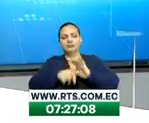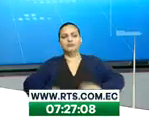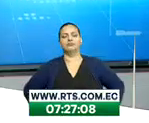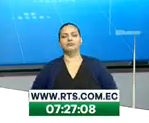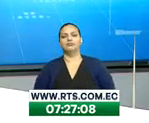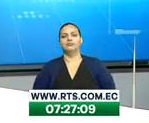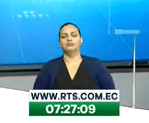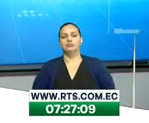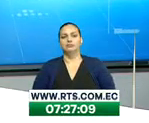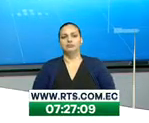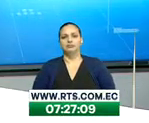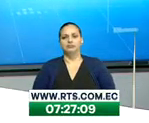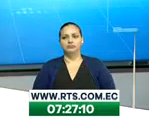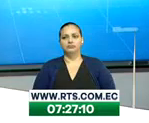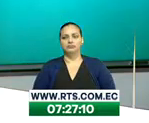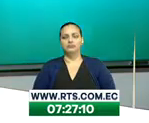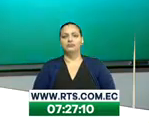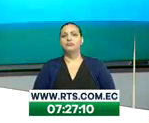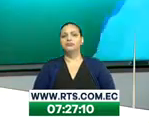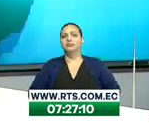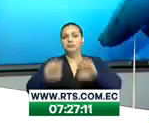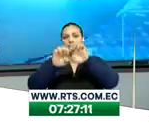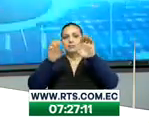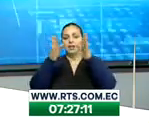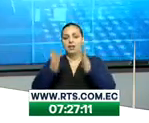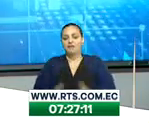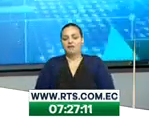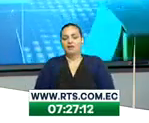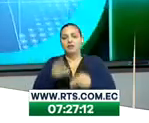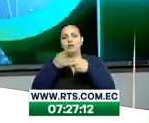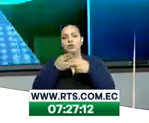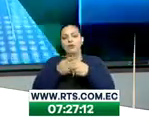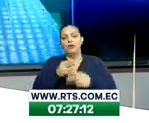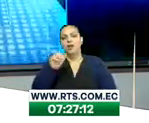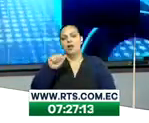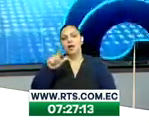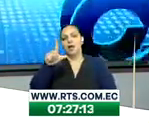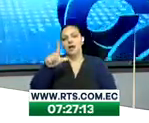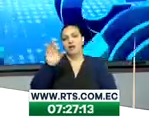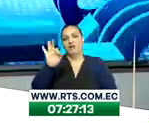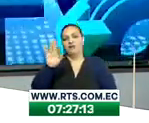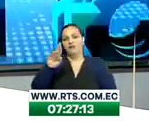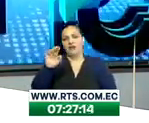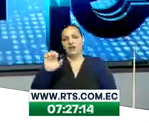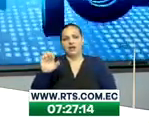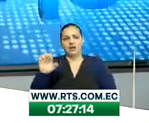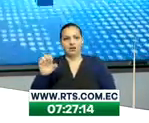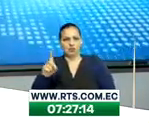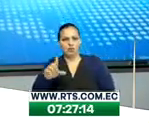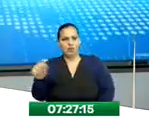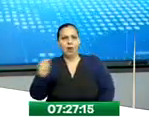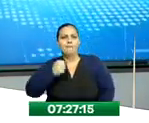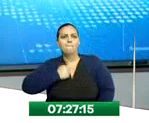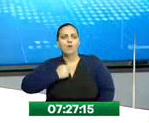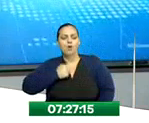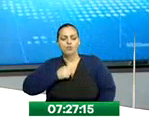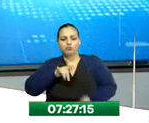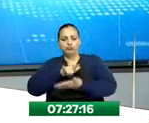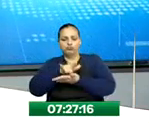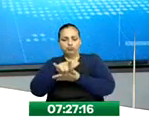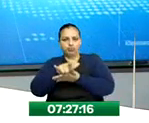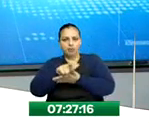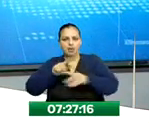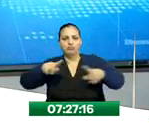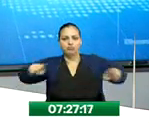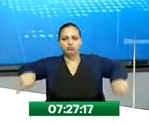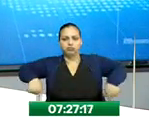7 de la mañana con 27 minutos. Y el empresario Alfredo Adún, propietario de la avioneta en la que se accidentó Daniel Salcedo en Perú, recibió el alta